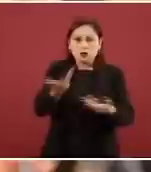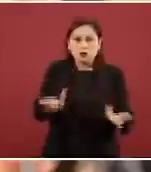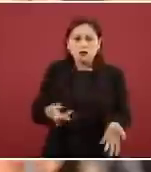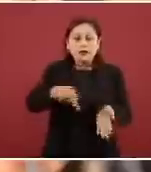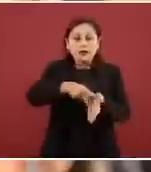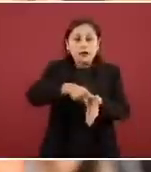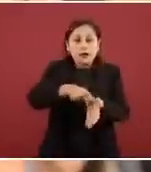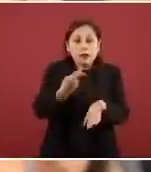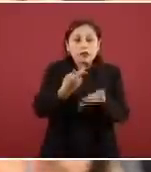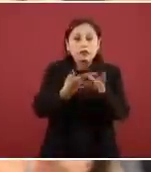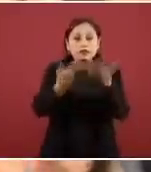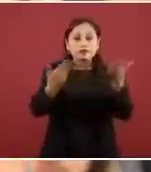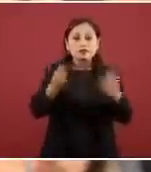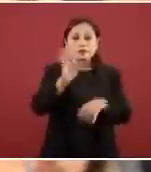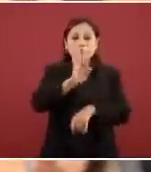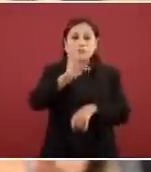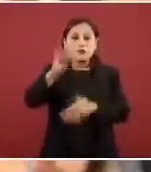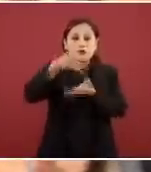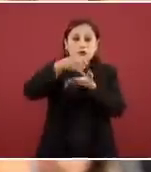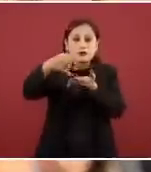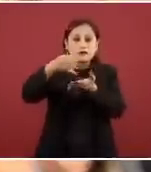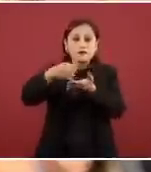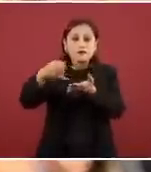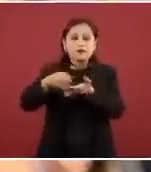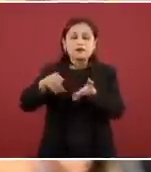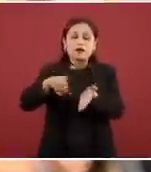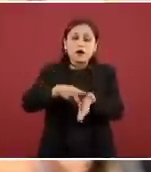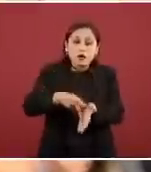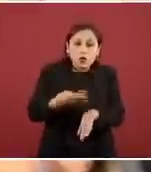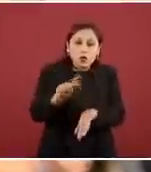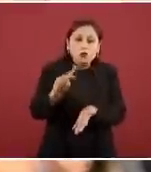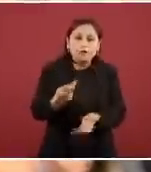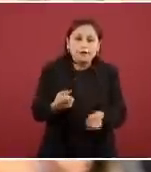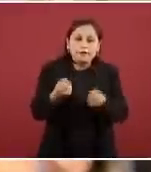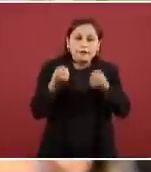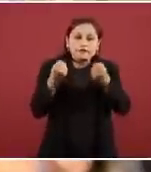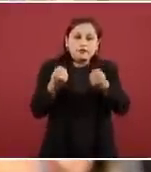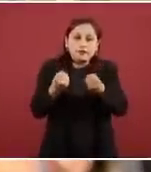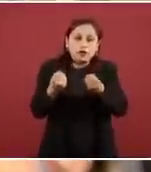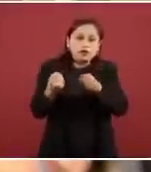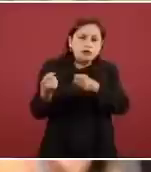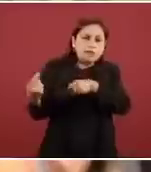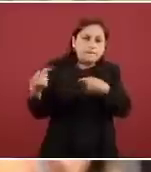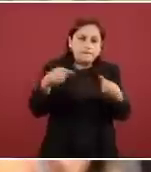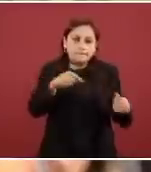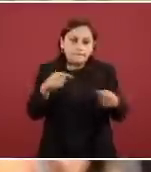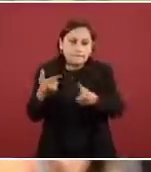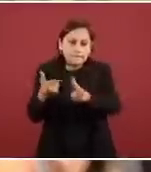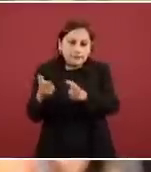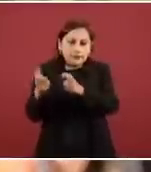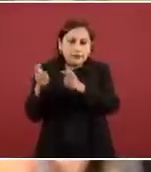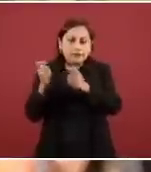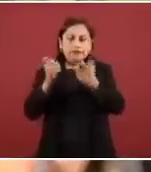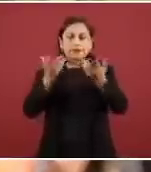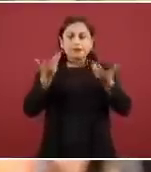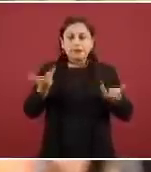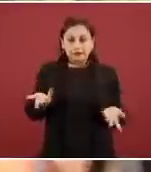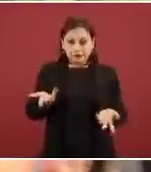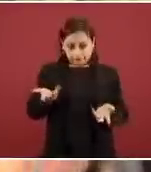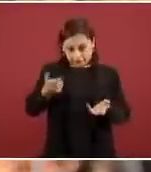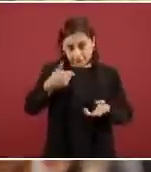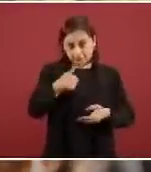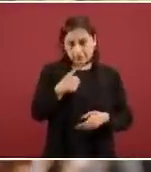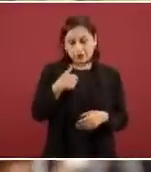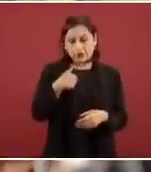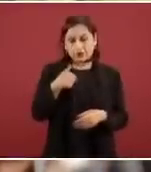cosecha, es que regresan otra vez, se agudizan los disparos. Y tengo el temor y el